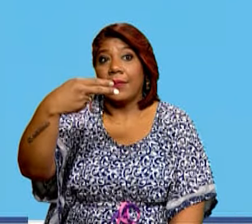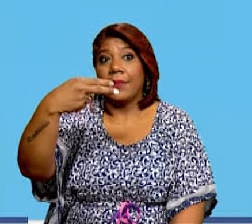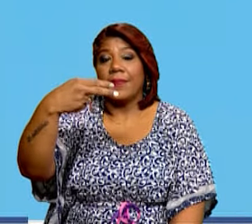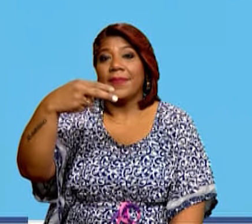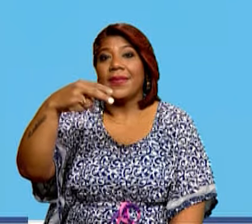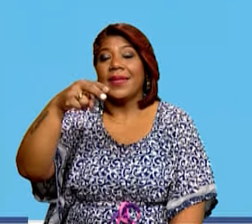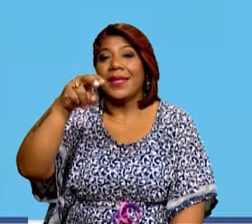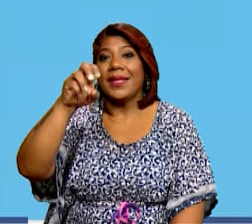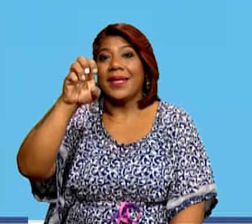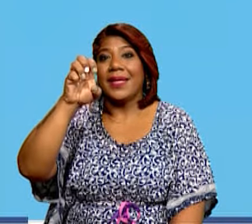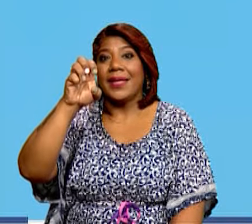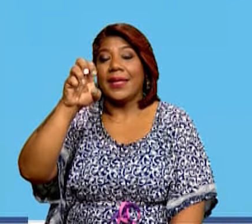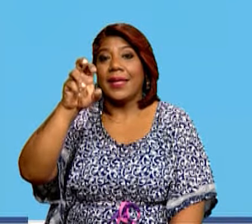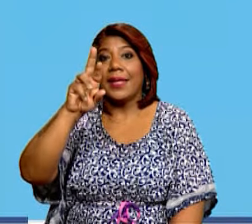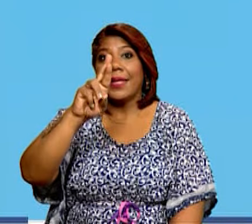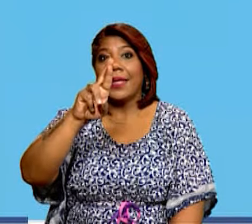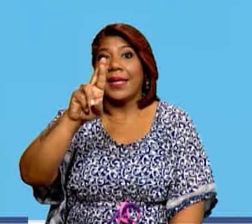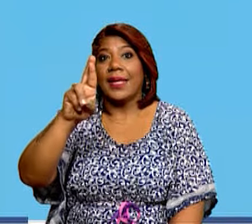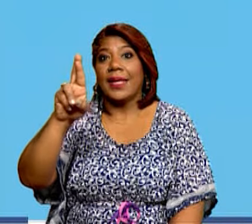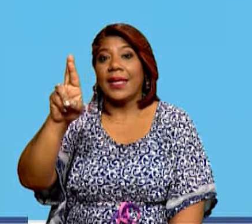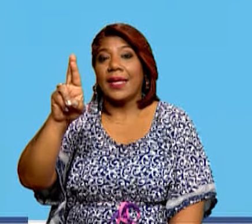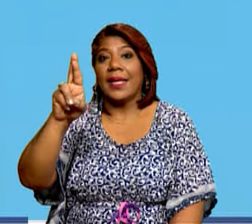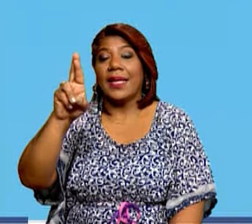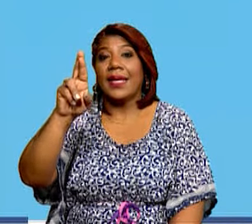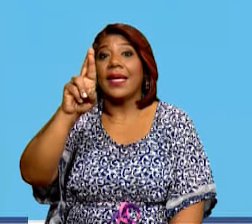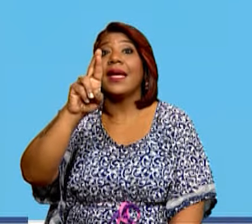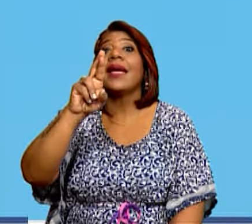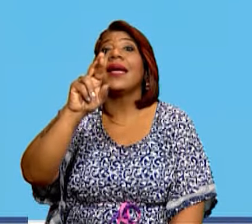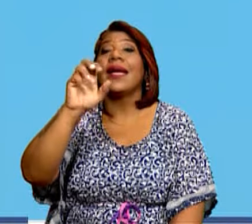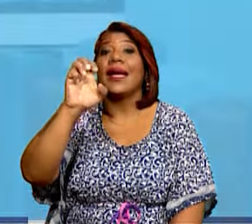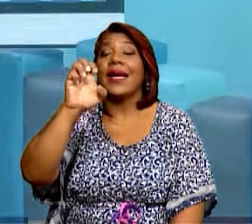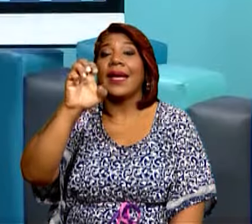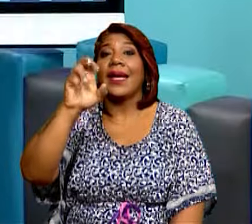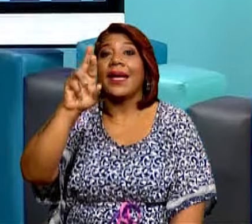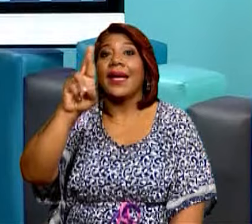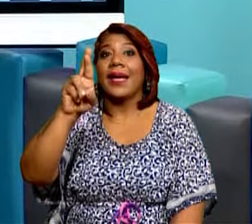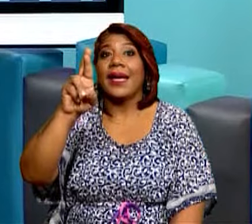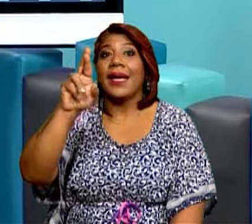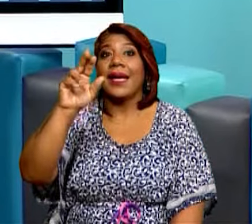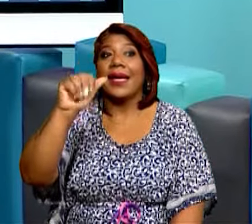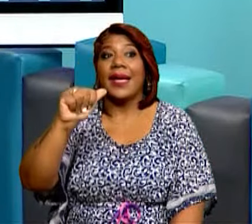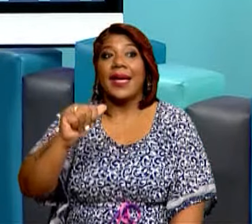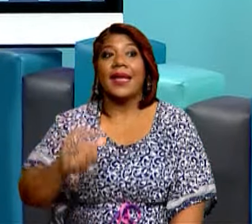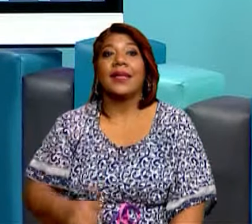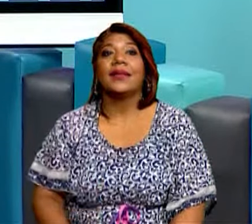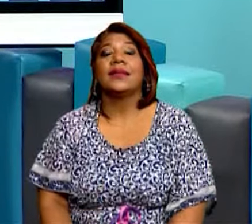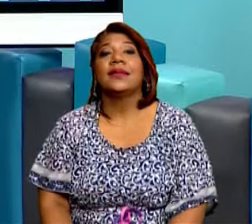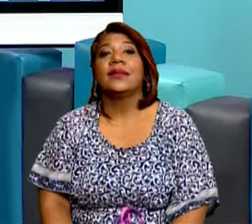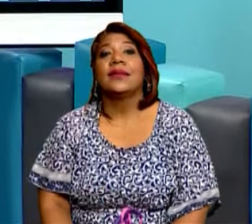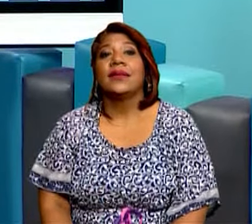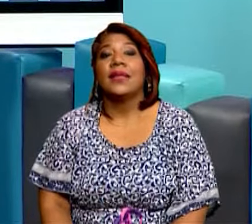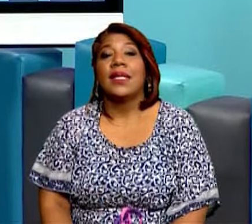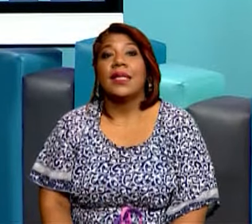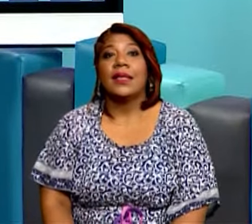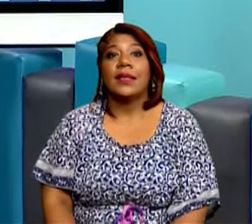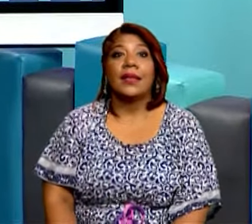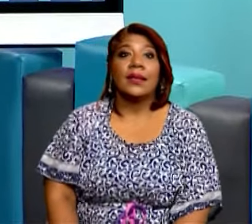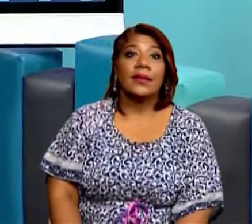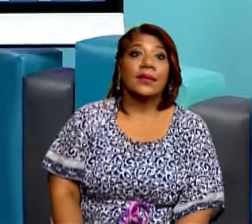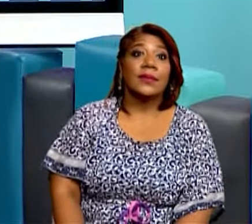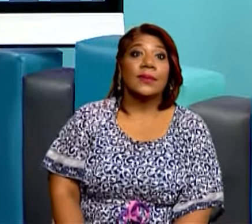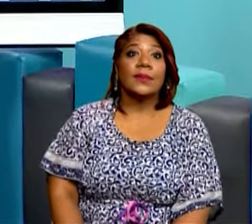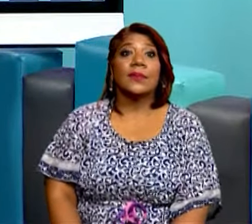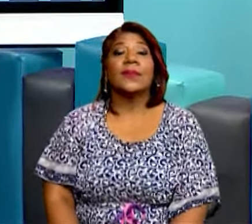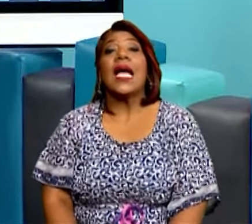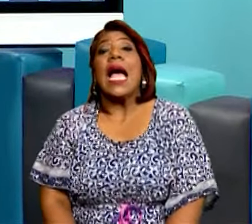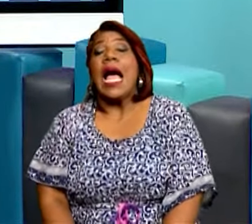Me están diciendo que está arriba, ¿verdad? Aquí veo una H, pero no veo E. Así que yo sigo buscando una H